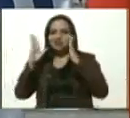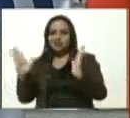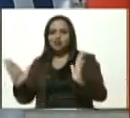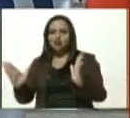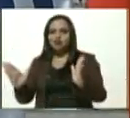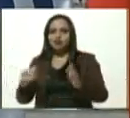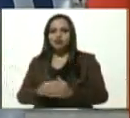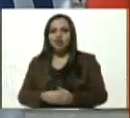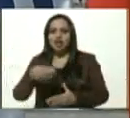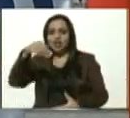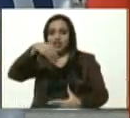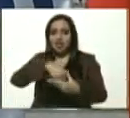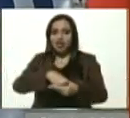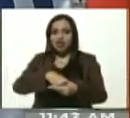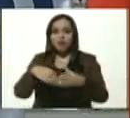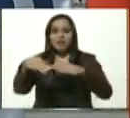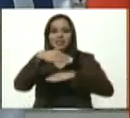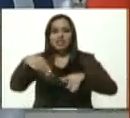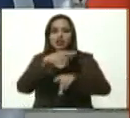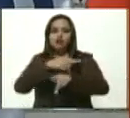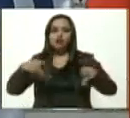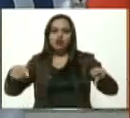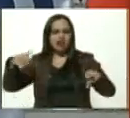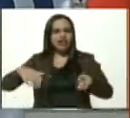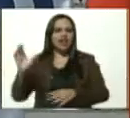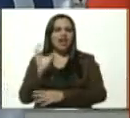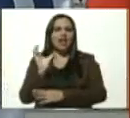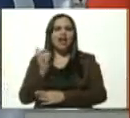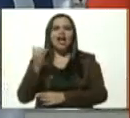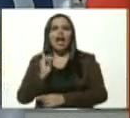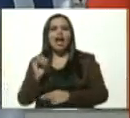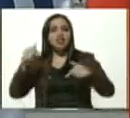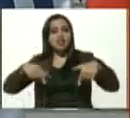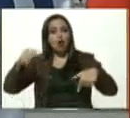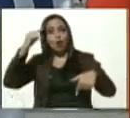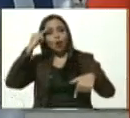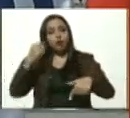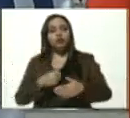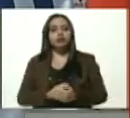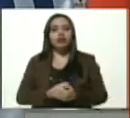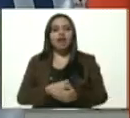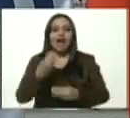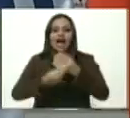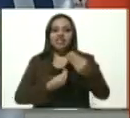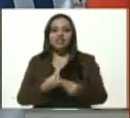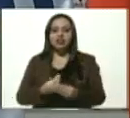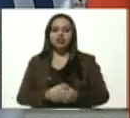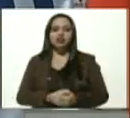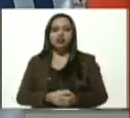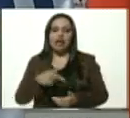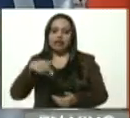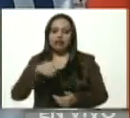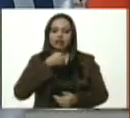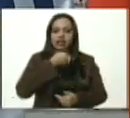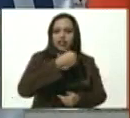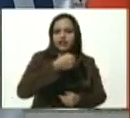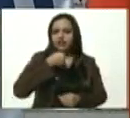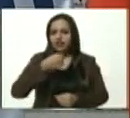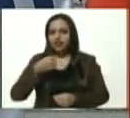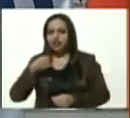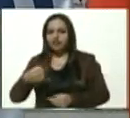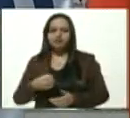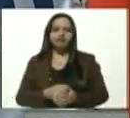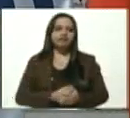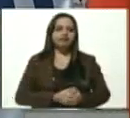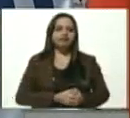la sede del Ministerio Público en Caracas, donde estamos el día de hoy realizando esta